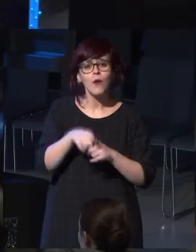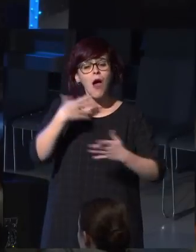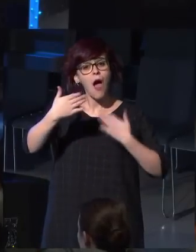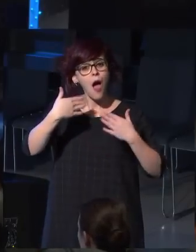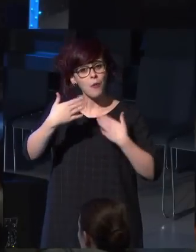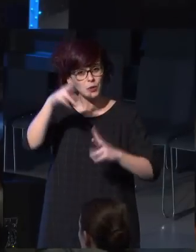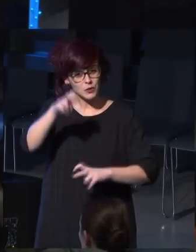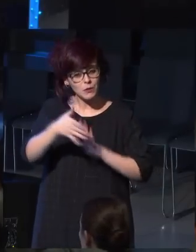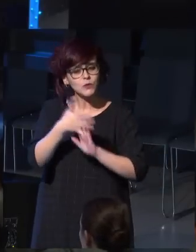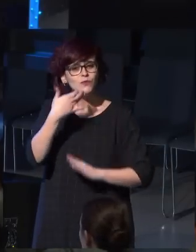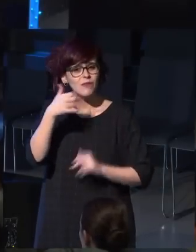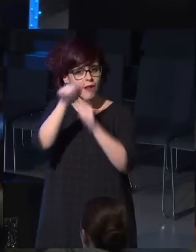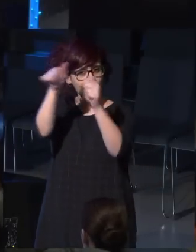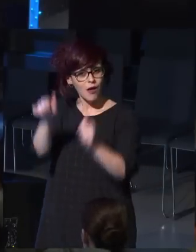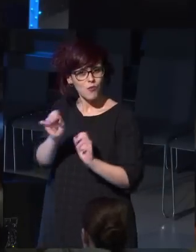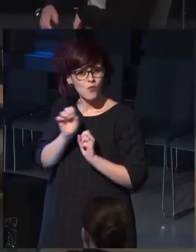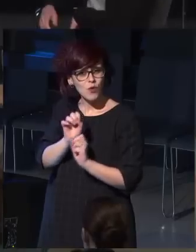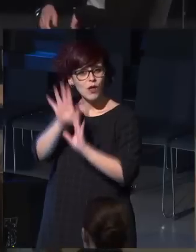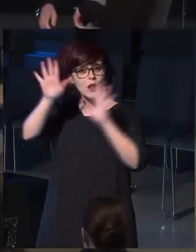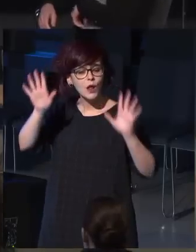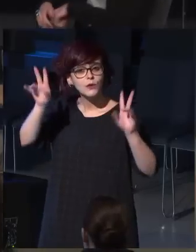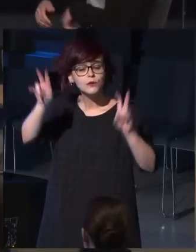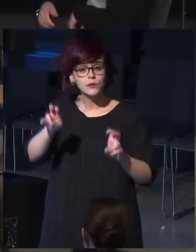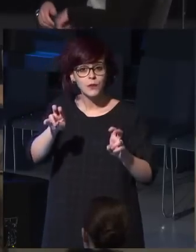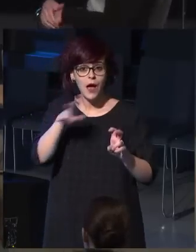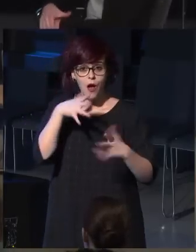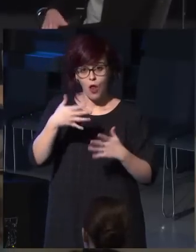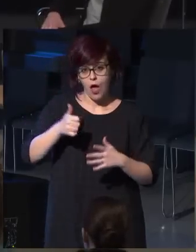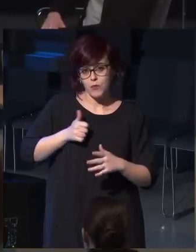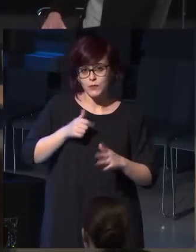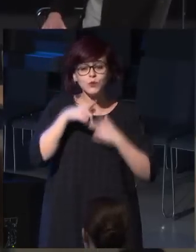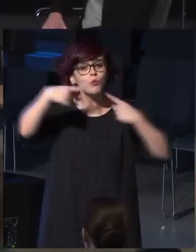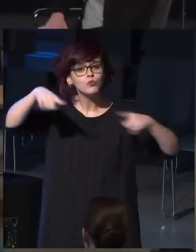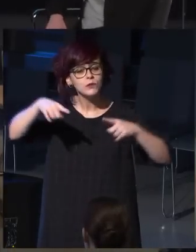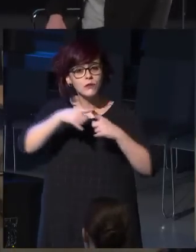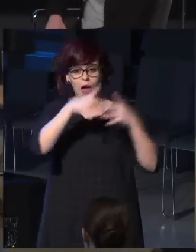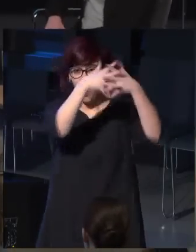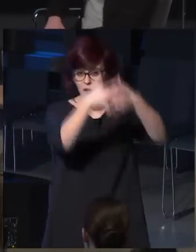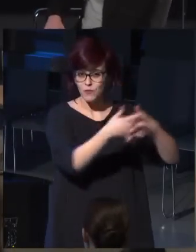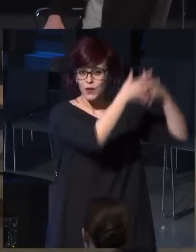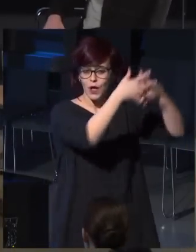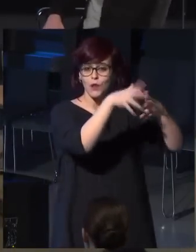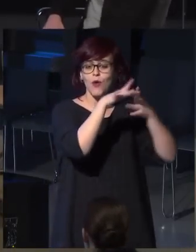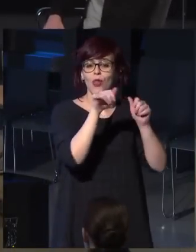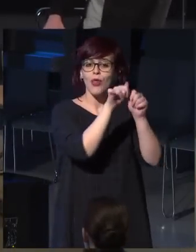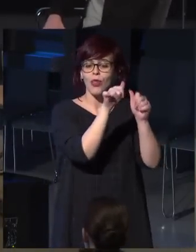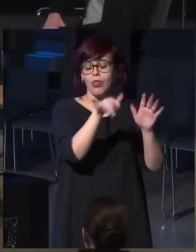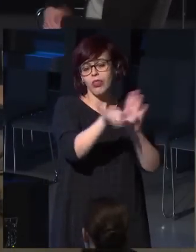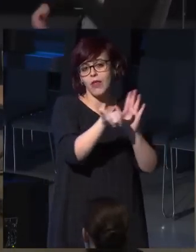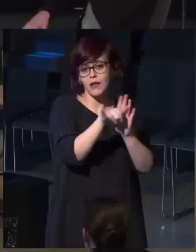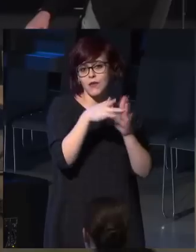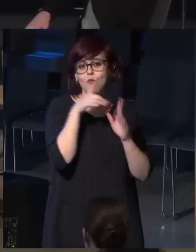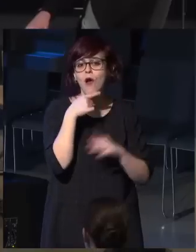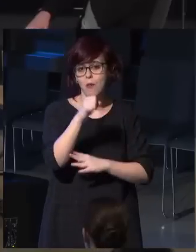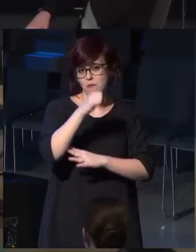Hablando de esto, hay un ejemplo muy claro que es de... Además, de ti te gusta mucho ese tipo de música, la música americana que se hace alrededor de un micrófono, nada. Exacto. Más. Que